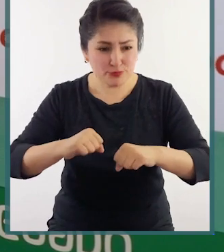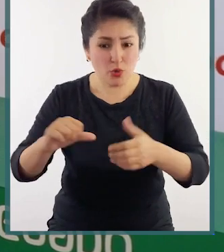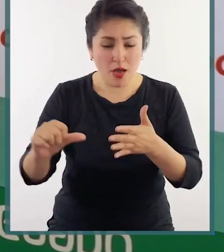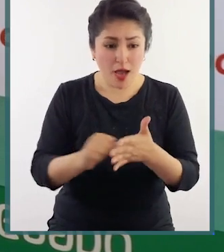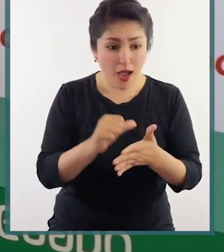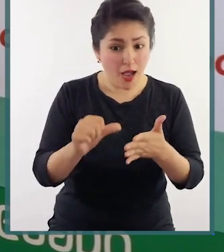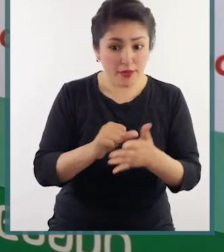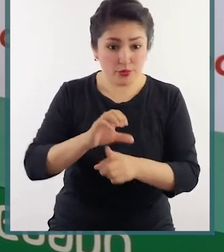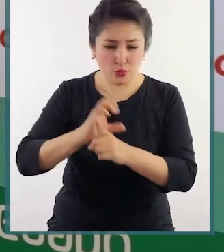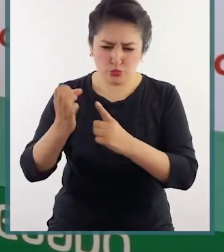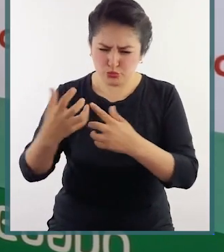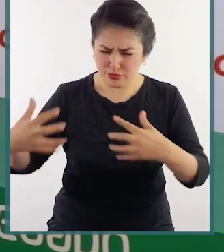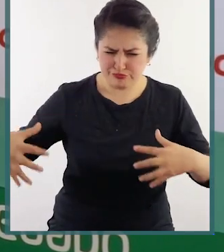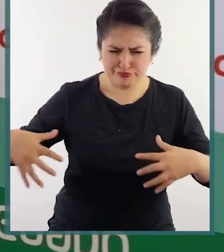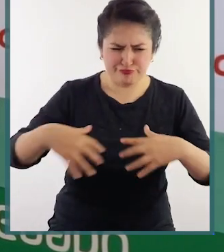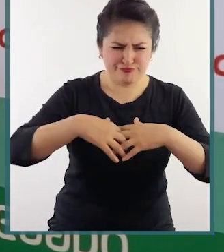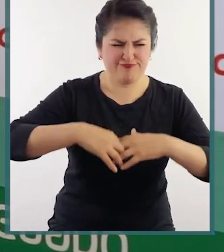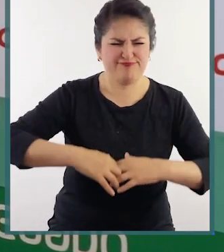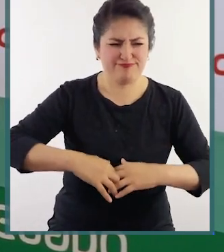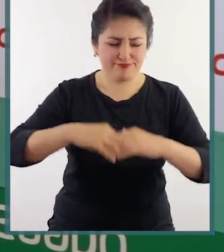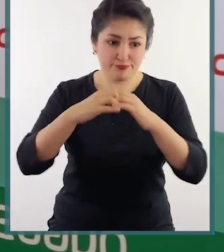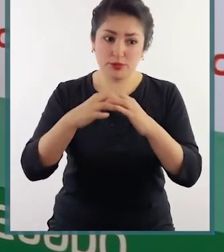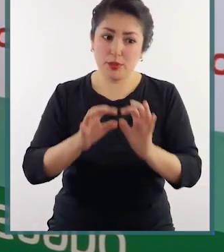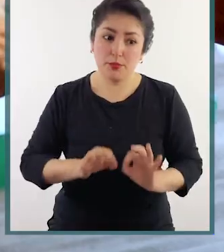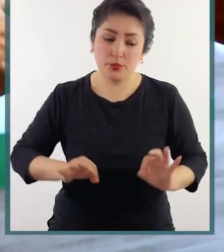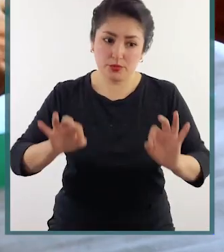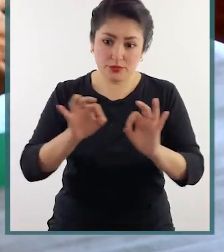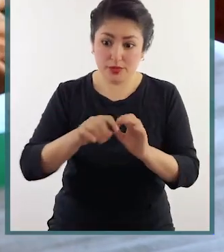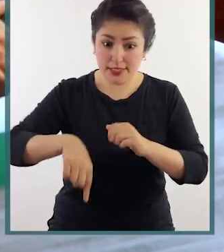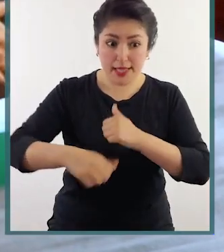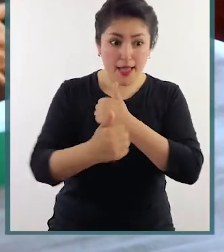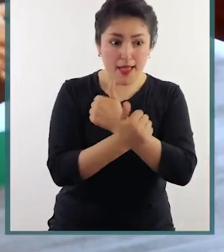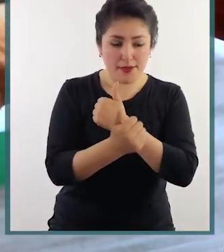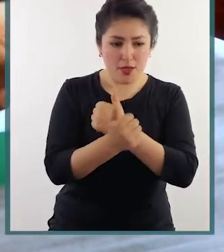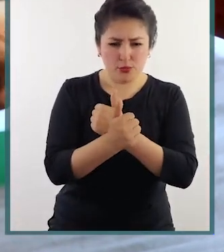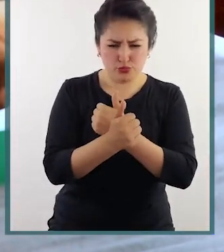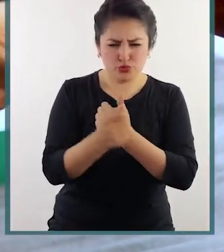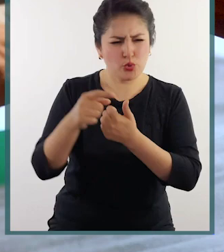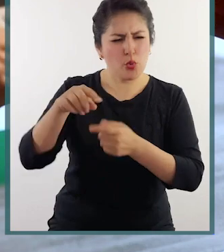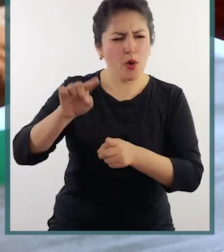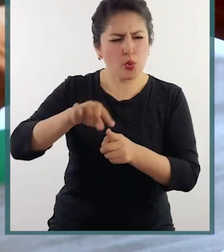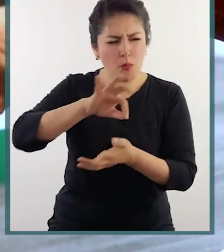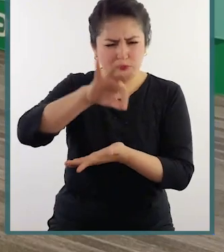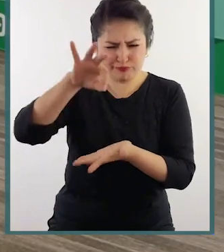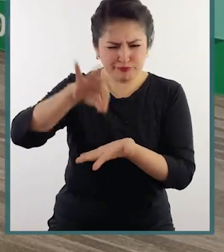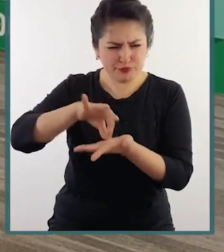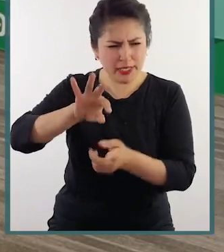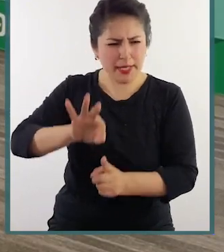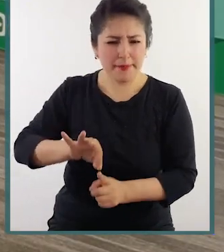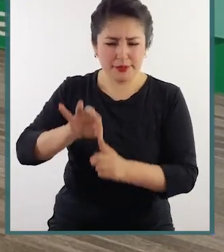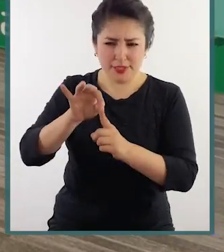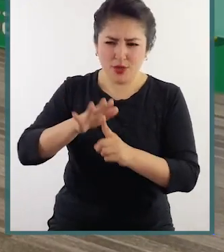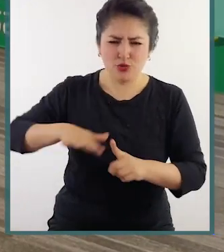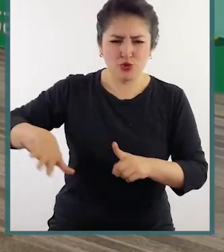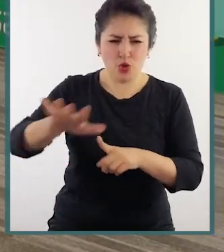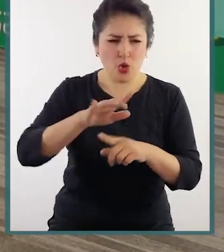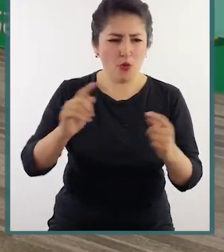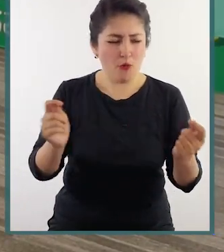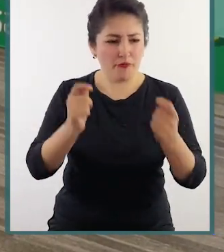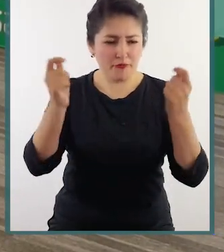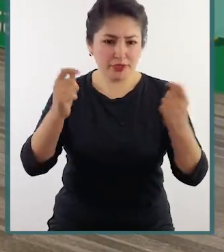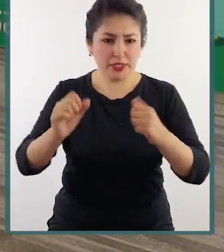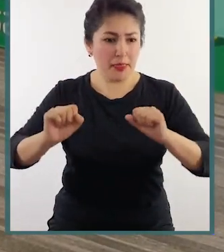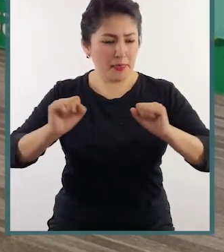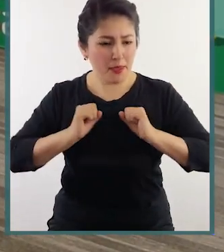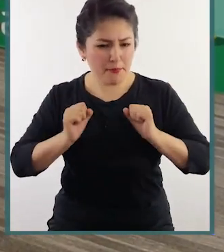arte y la cultura, que es importantísimo. Y creo que en este sentido Ayacucho va a ser el bastión, el lugar donde estaremos festejando en